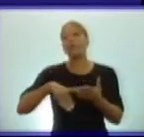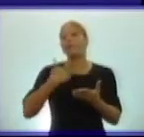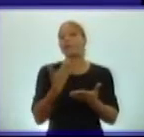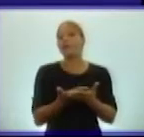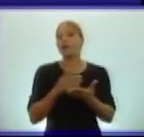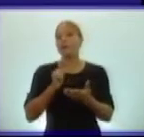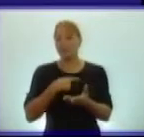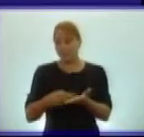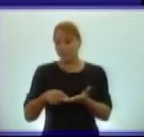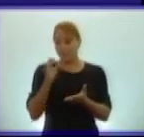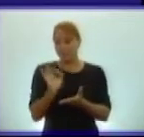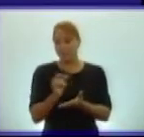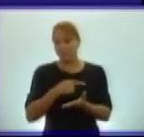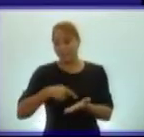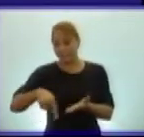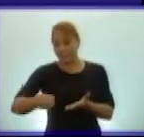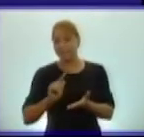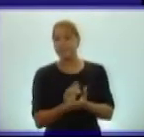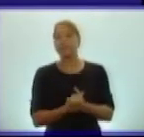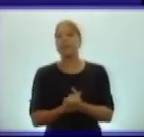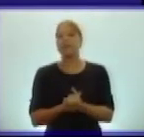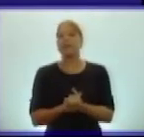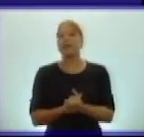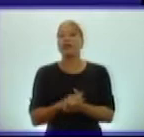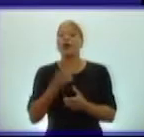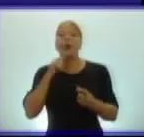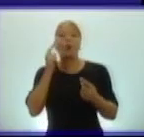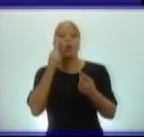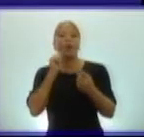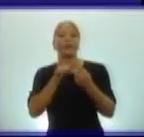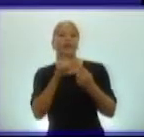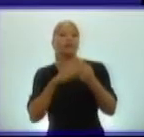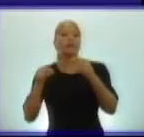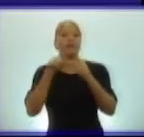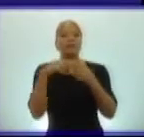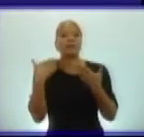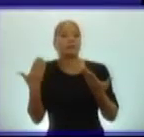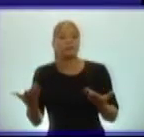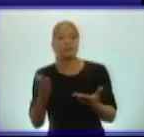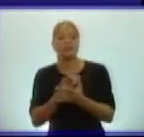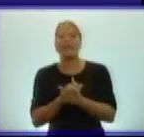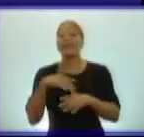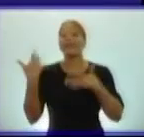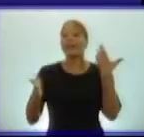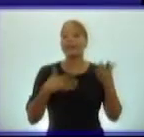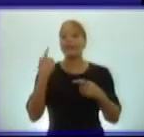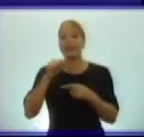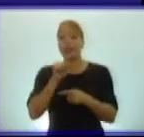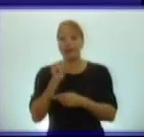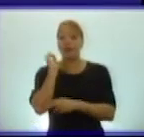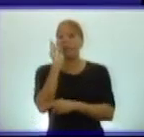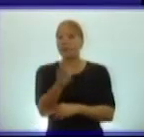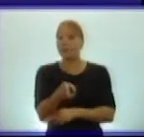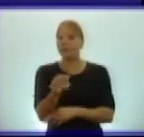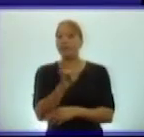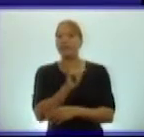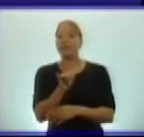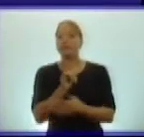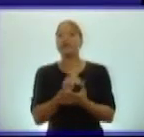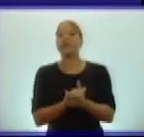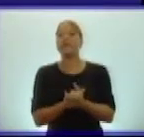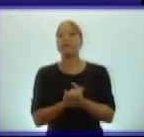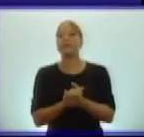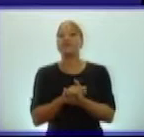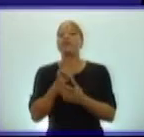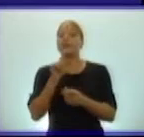esta semana tener como objetivos fundamentales a vencer, es decir, que las actividades que vamos a orientar estarán también en función de que